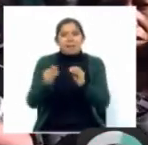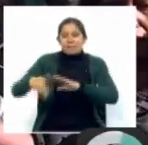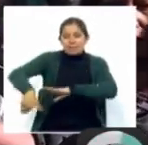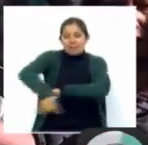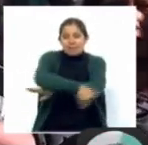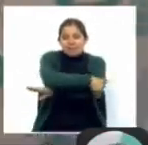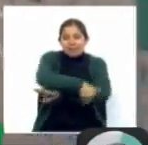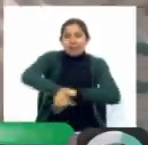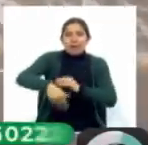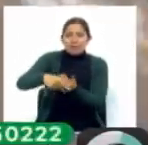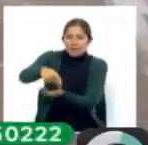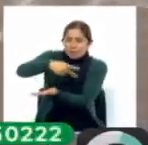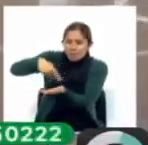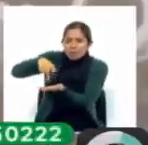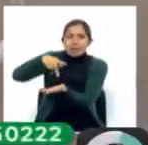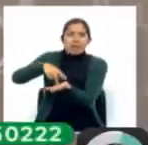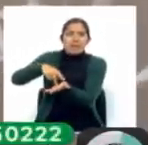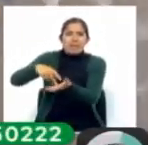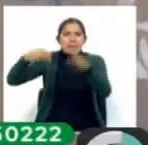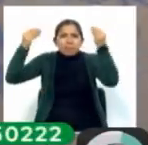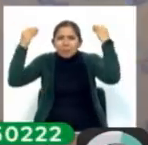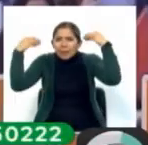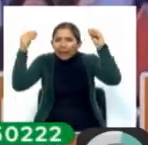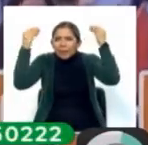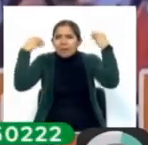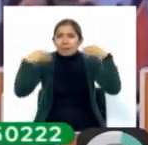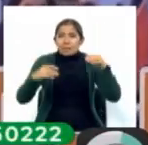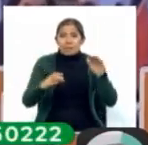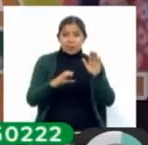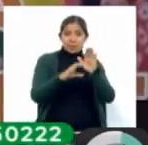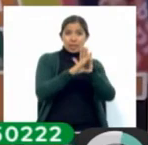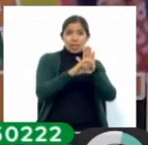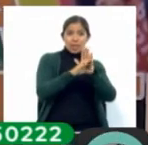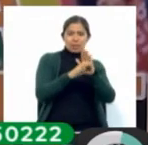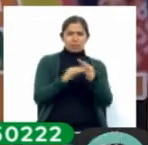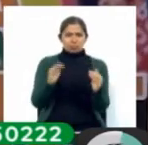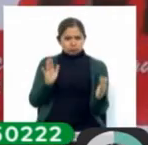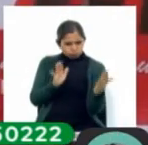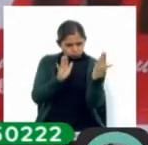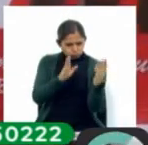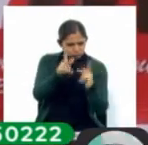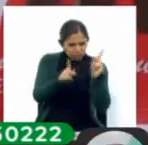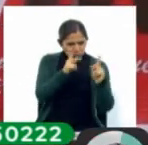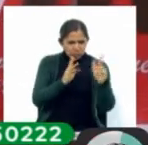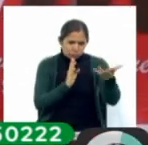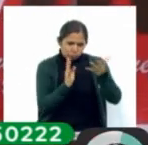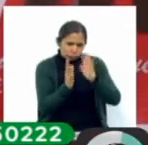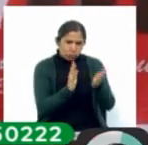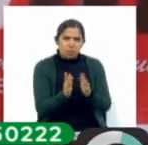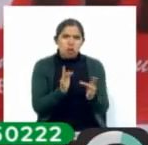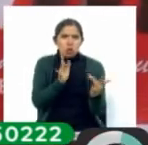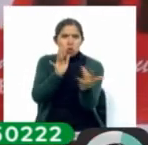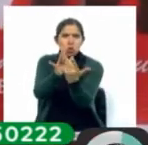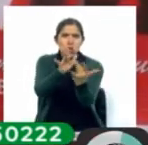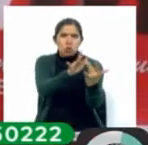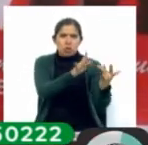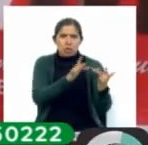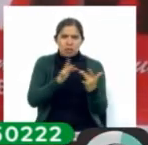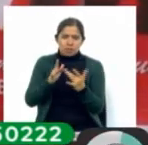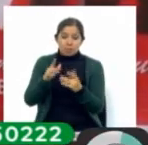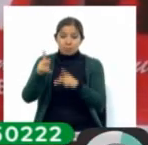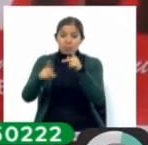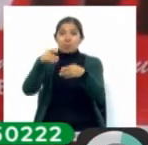en las plazas, en los mercados. Los candidatos están cara a cara con los ciudadanos, en contacto directo con